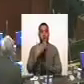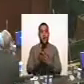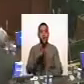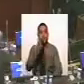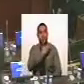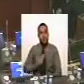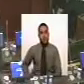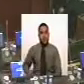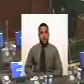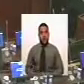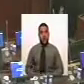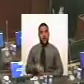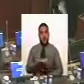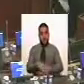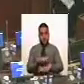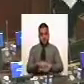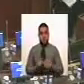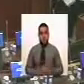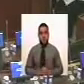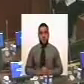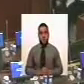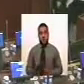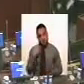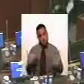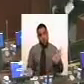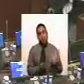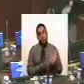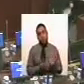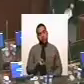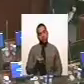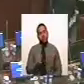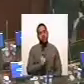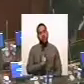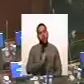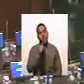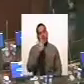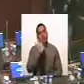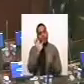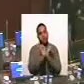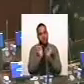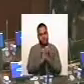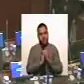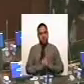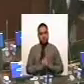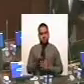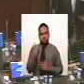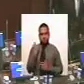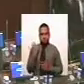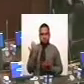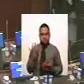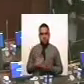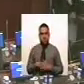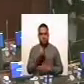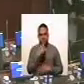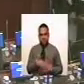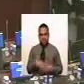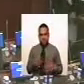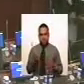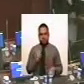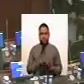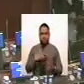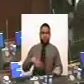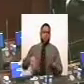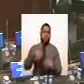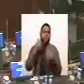Gracias, señor presidente. Para una constancia, el sábado 14 de mayo, en medio de la desesperación producto del estado